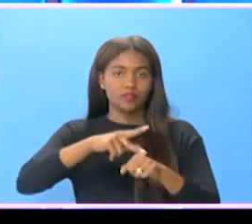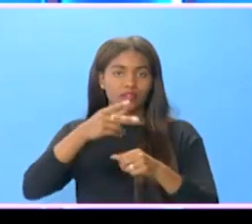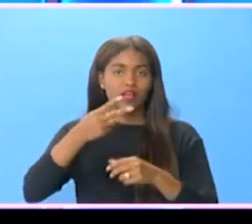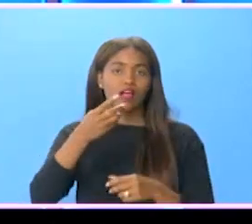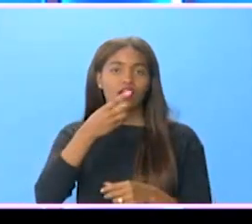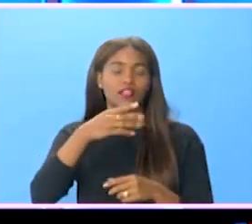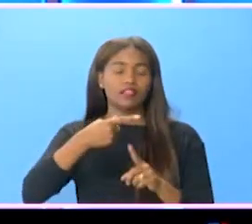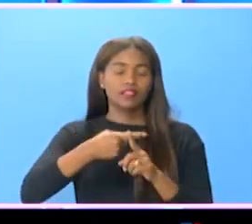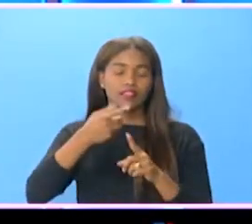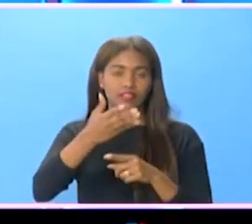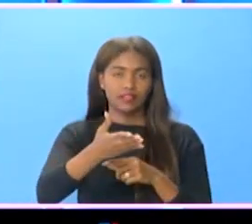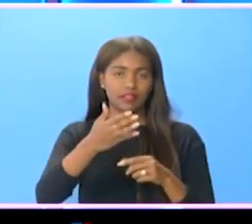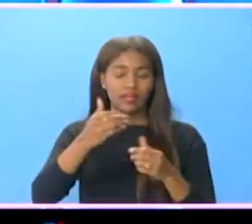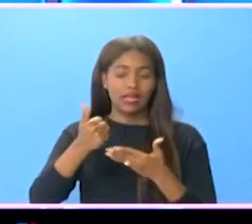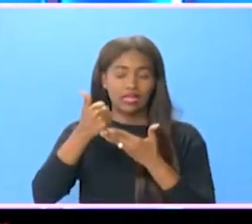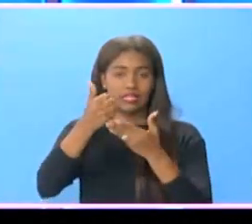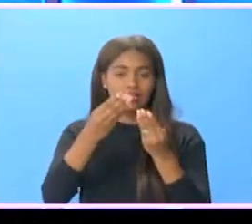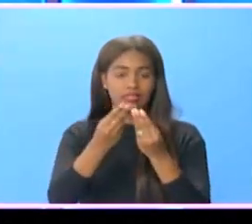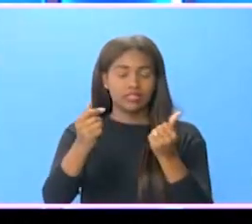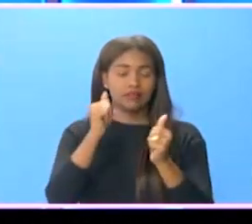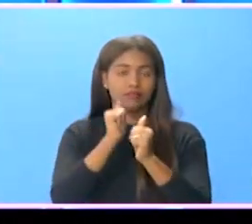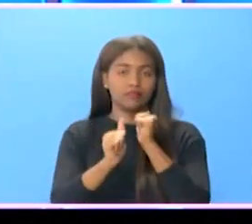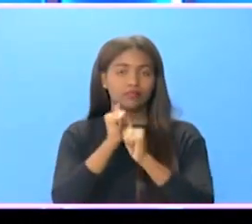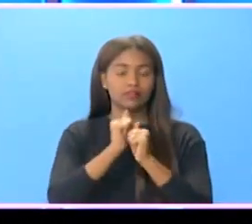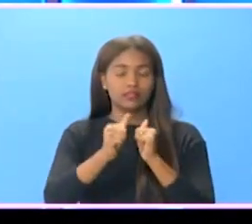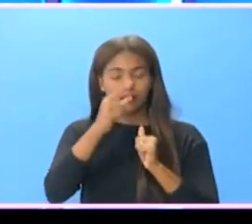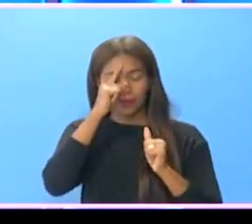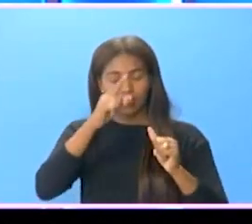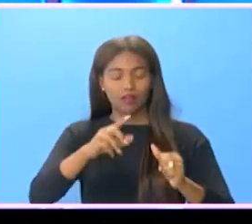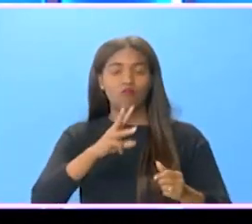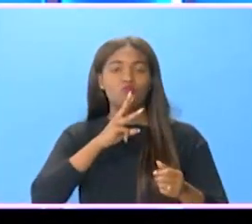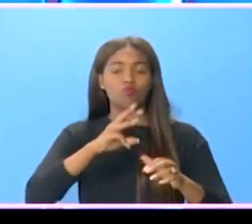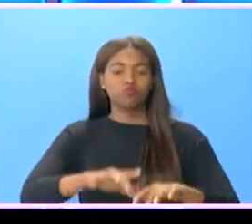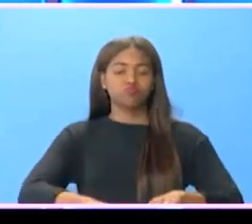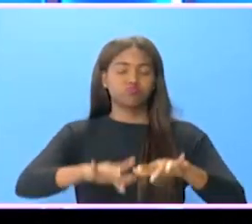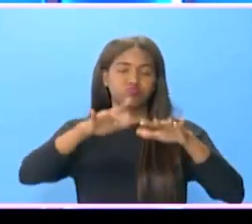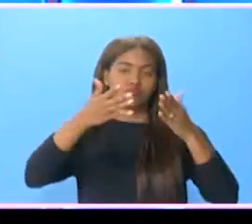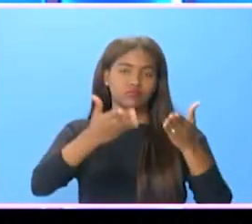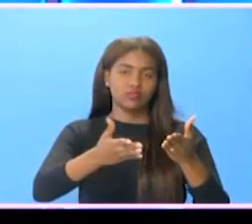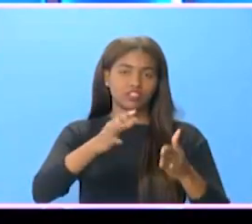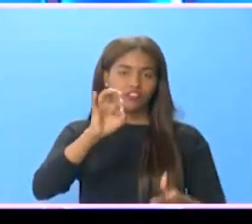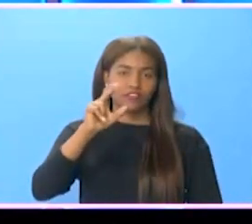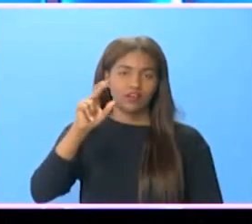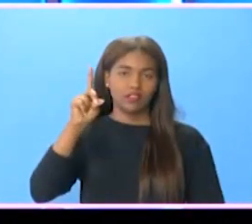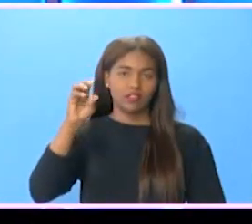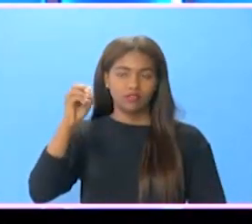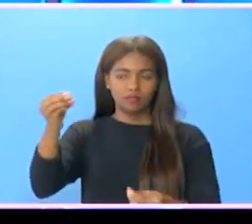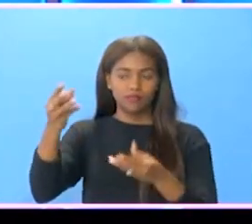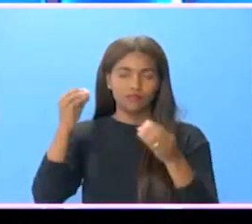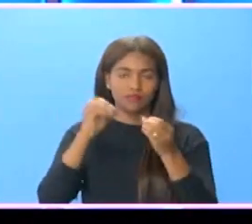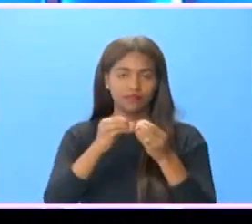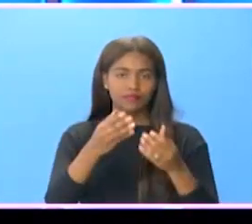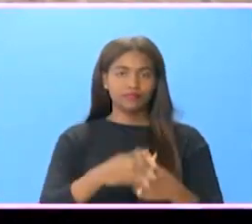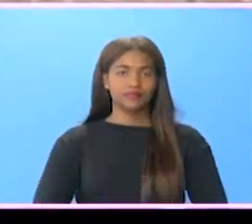Duarte, una obra que solucionará los problemas de inundaciones de la zona. Fernando Veras nos cuenta más, veamos.